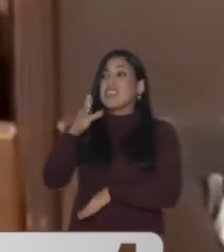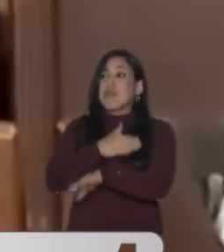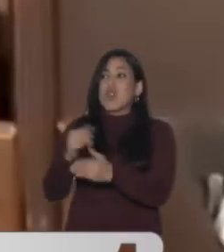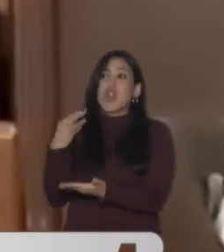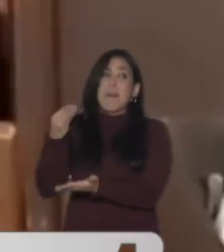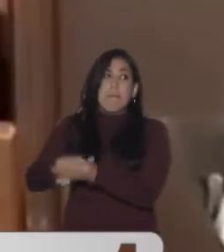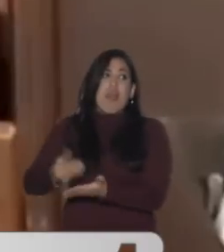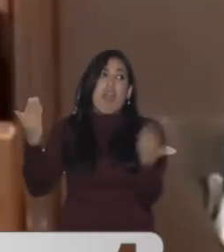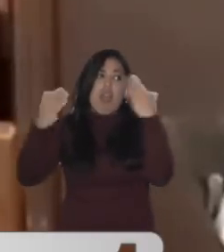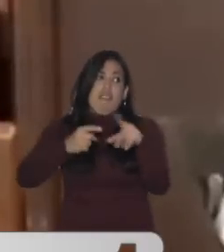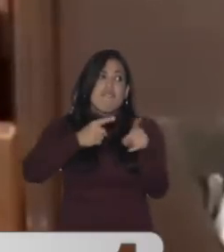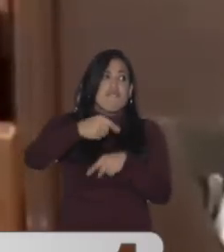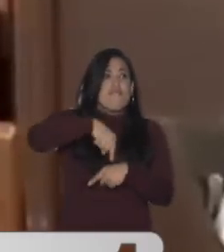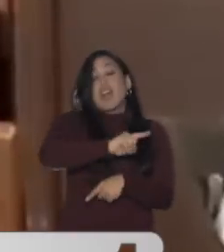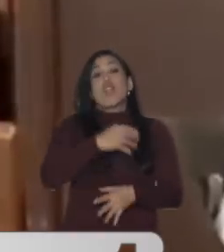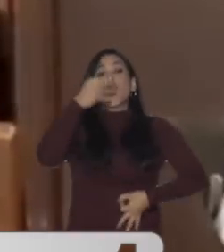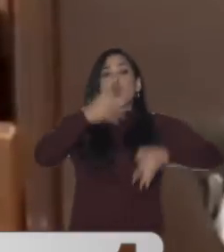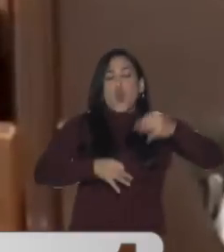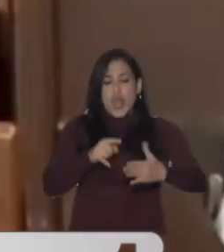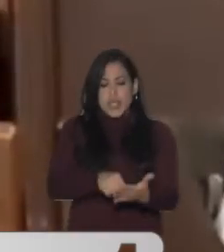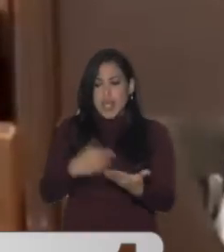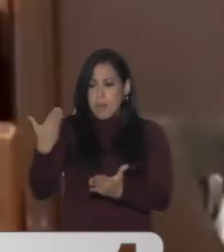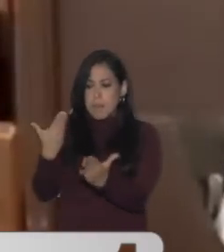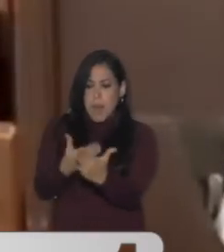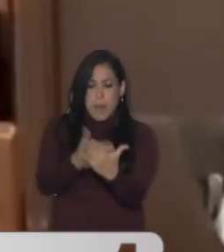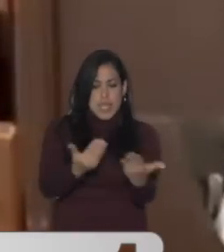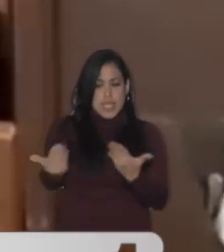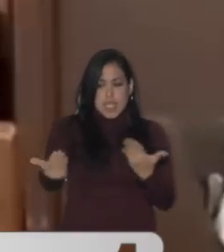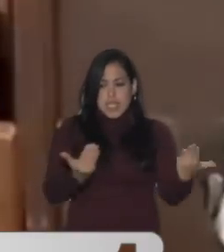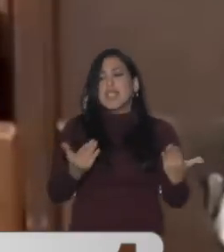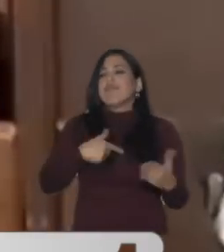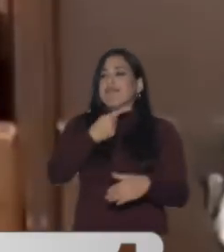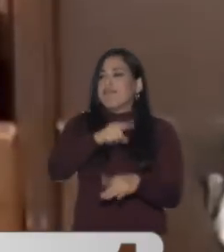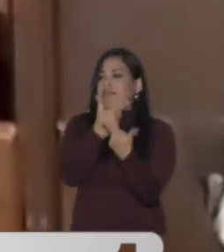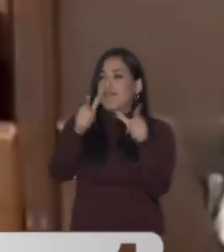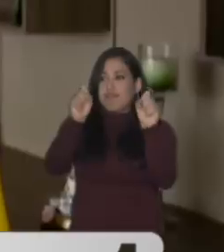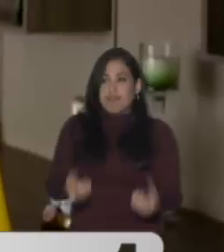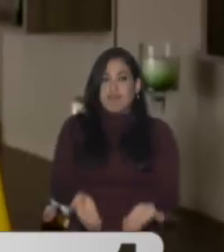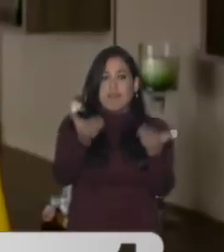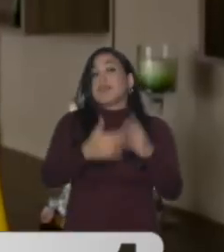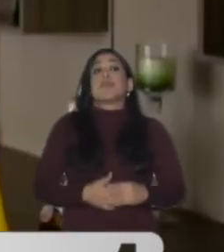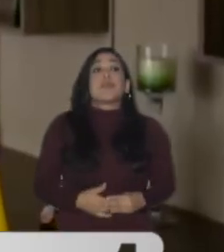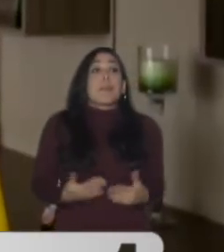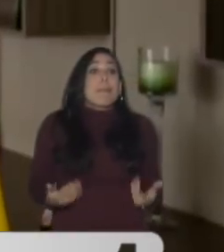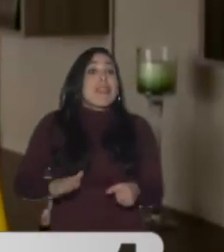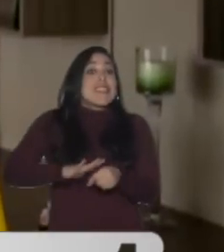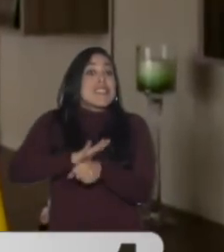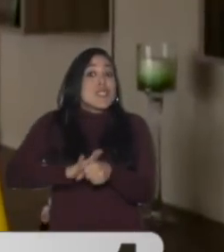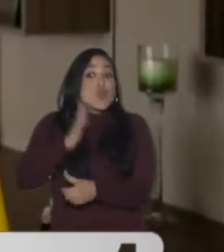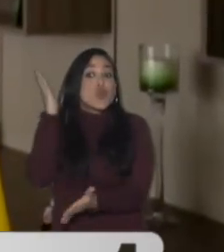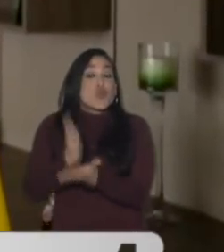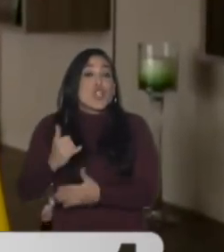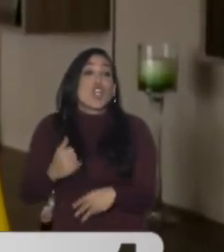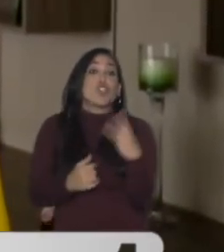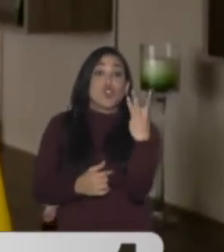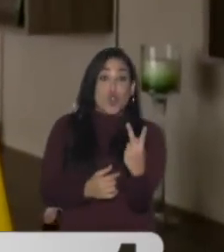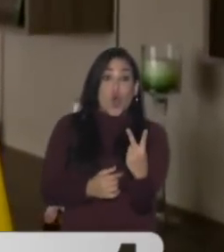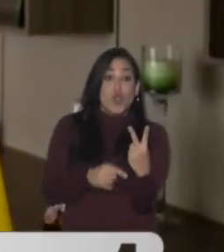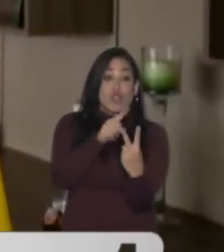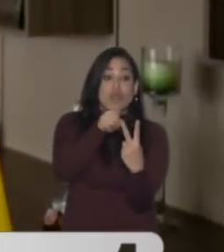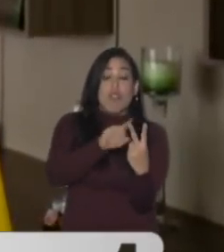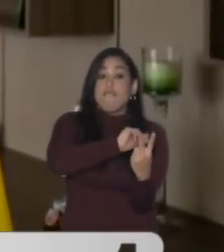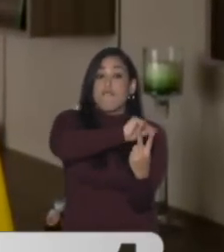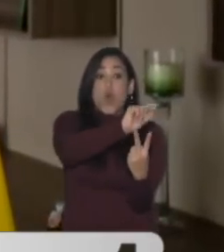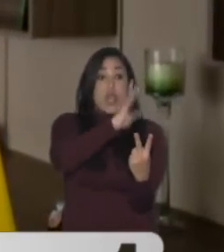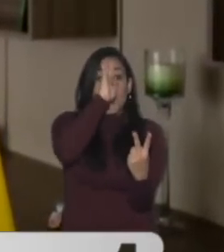Debido a dichas pruebas, el juez revocó la medida que tenían los imputados. Sobre este caso, hay dos